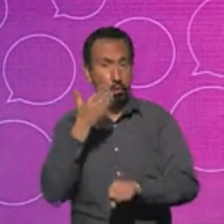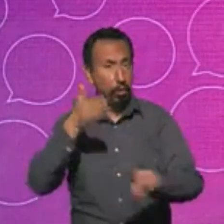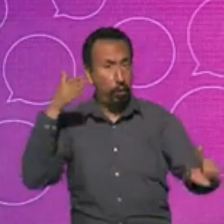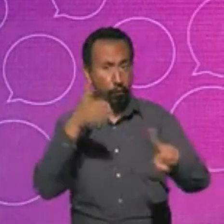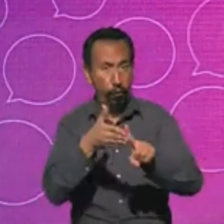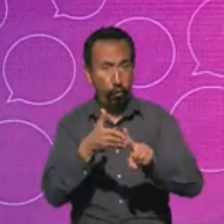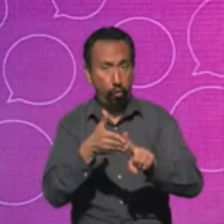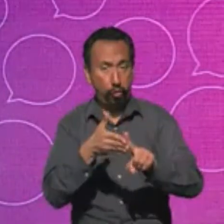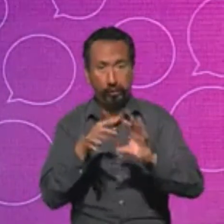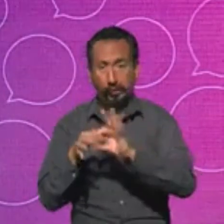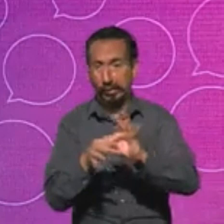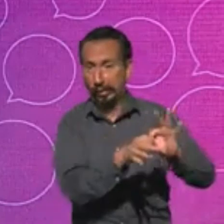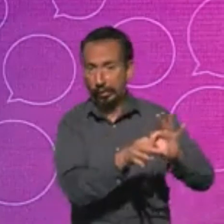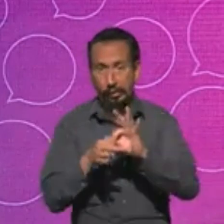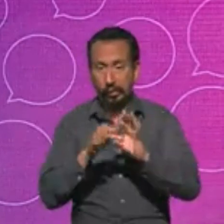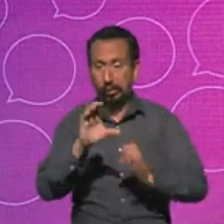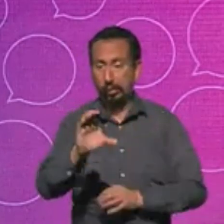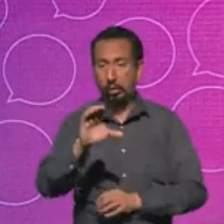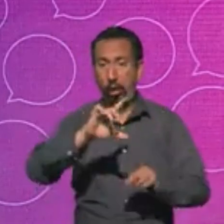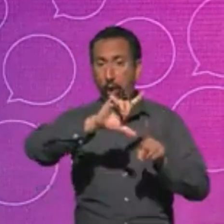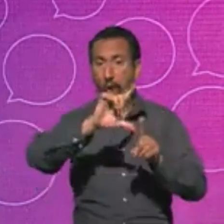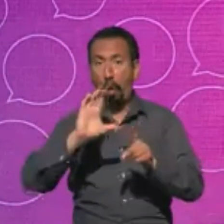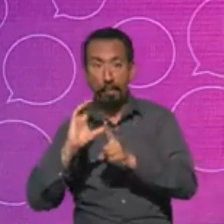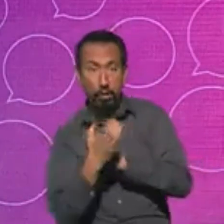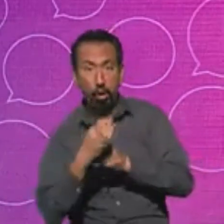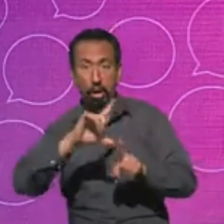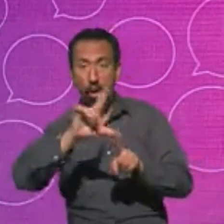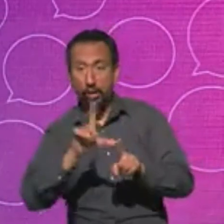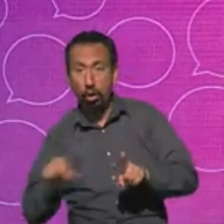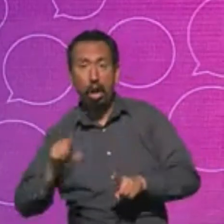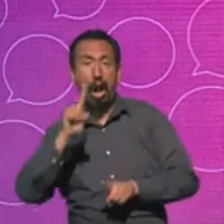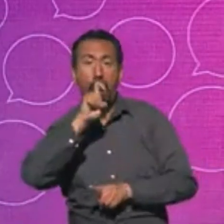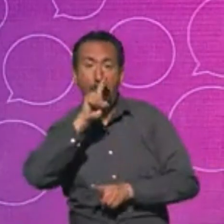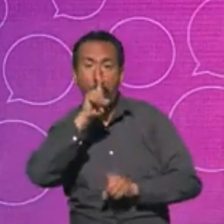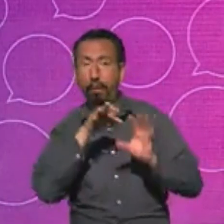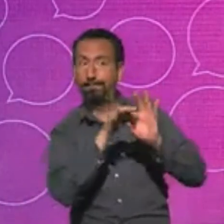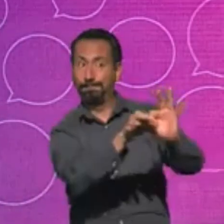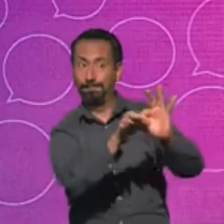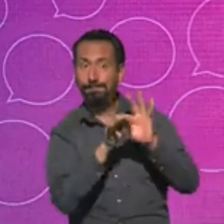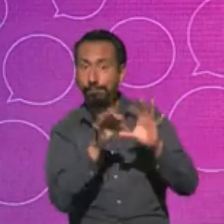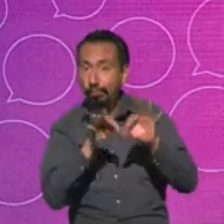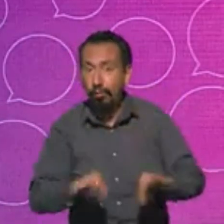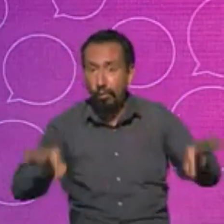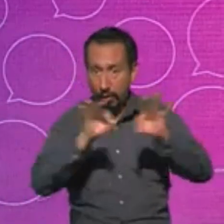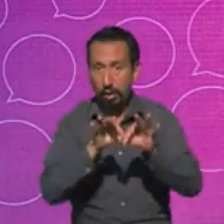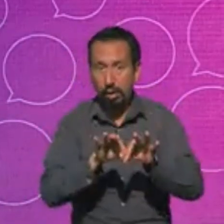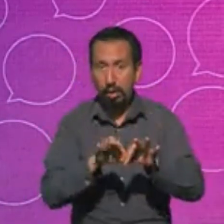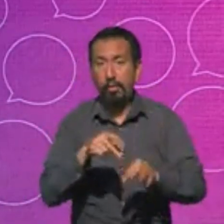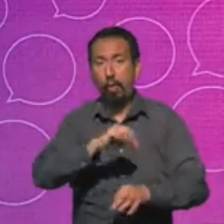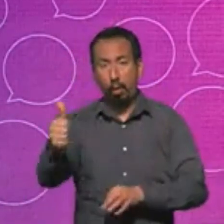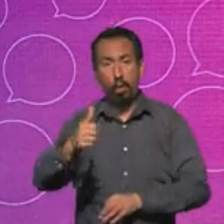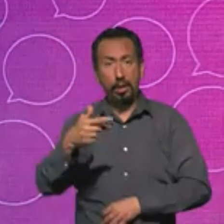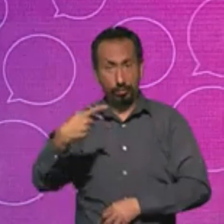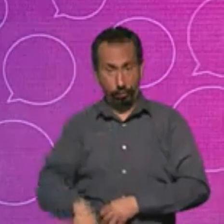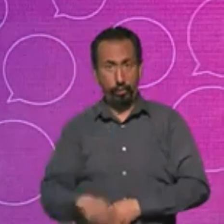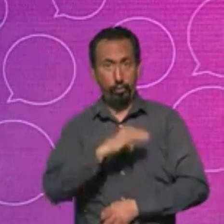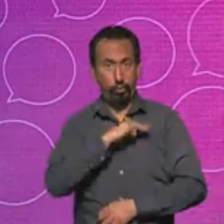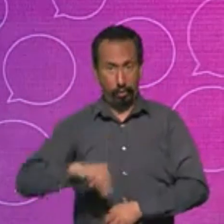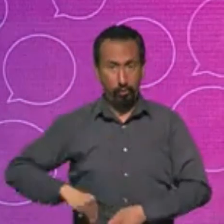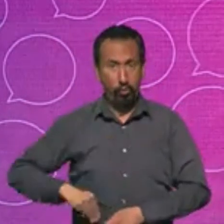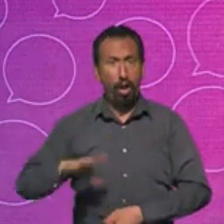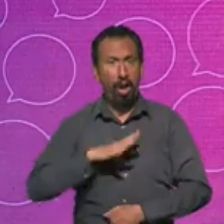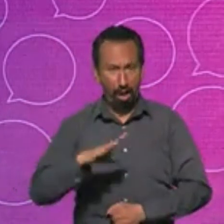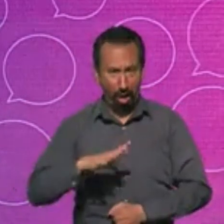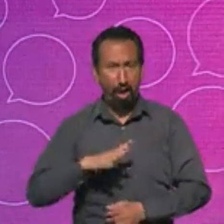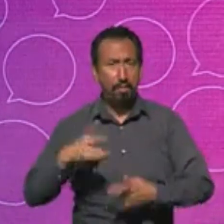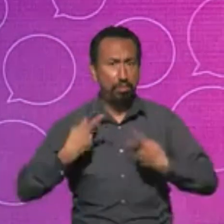coordinación con la Conagua con la Comisión Nacional del Agua pero también hay situaciones ciertamente locales en donde vician el manejo